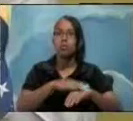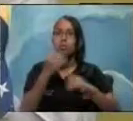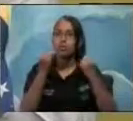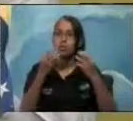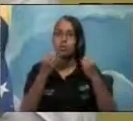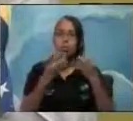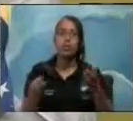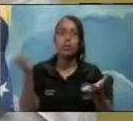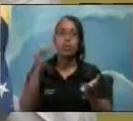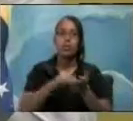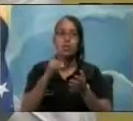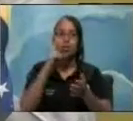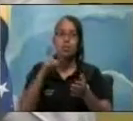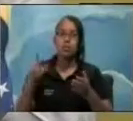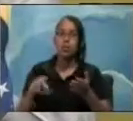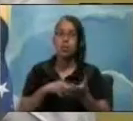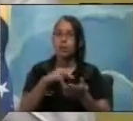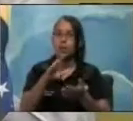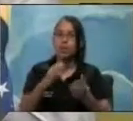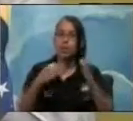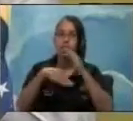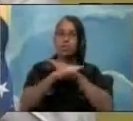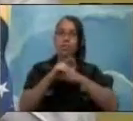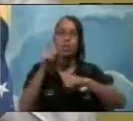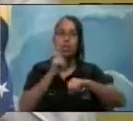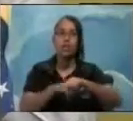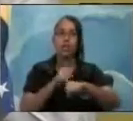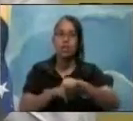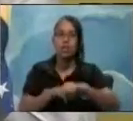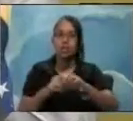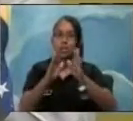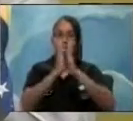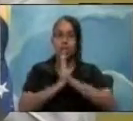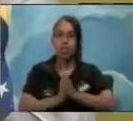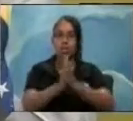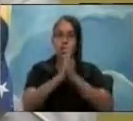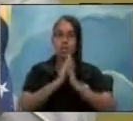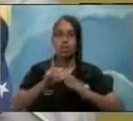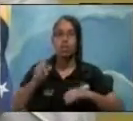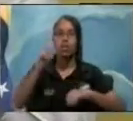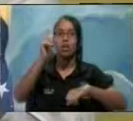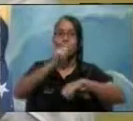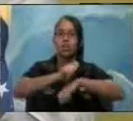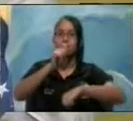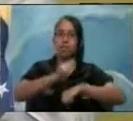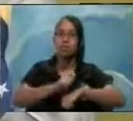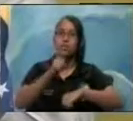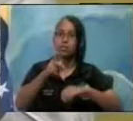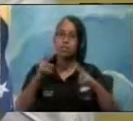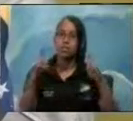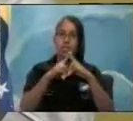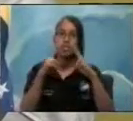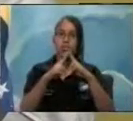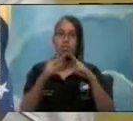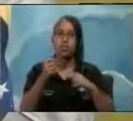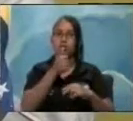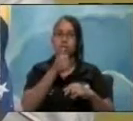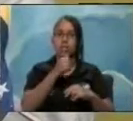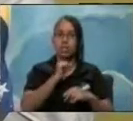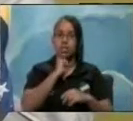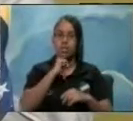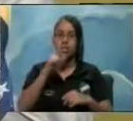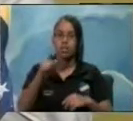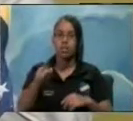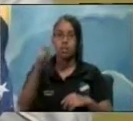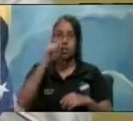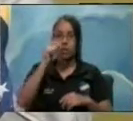vio caminar y subir a la hora de la oración a el templo. Él conocía quién era Pedro y